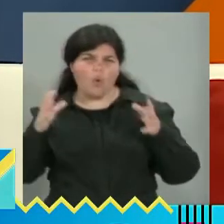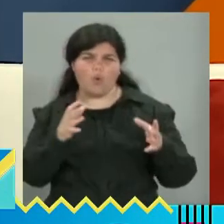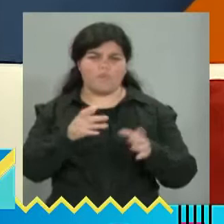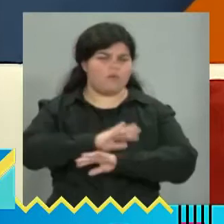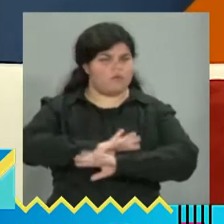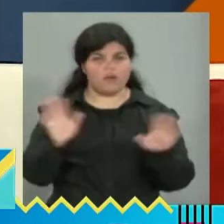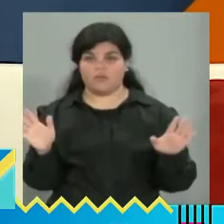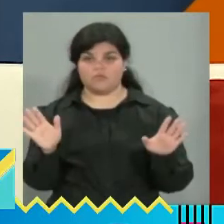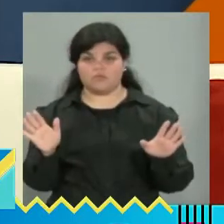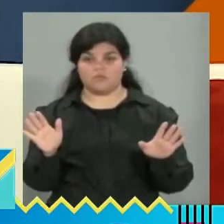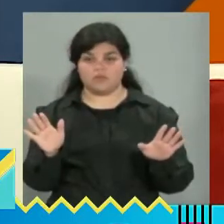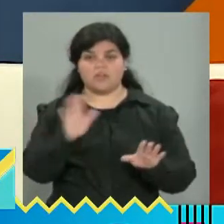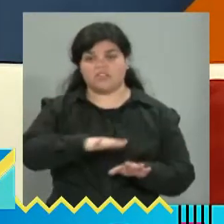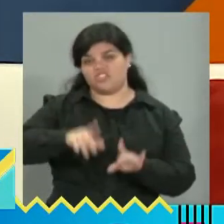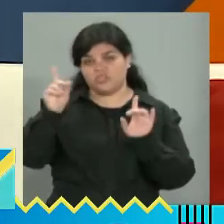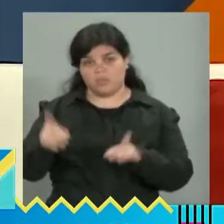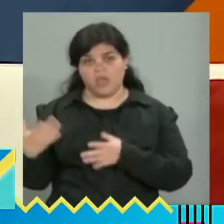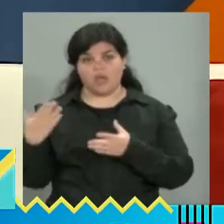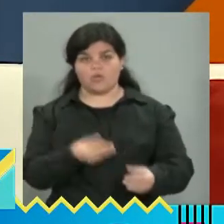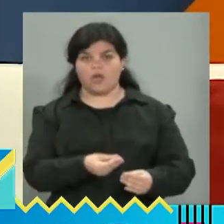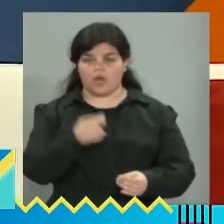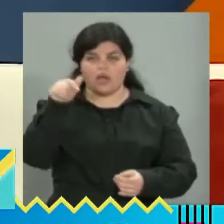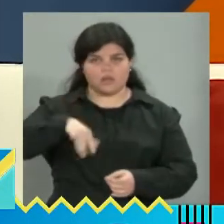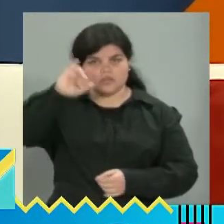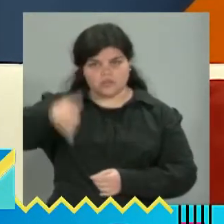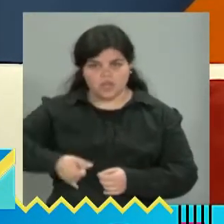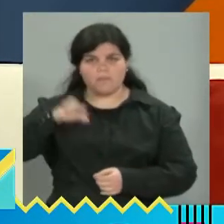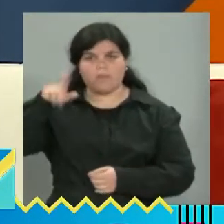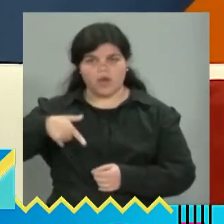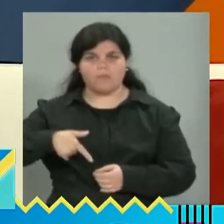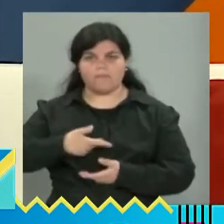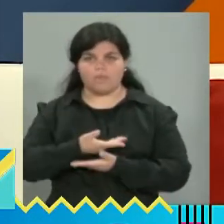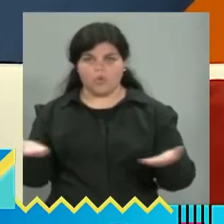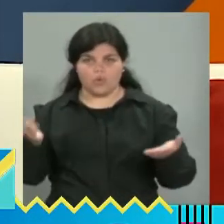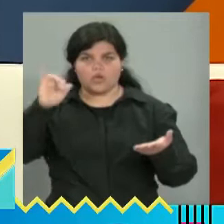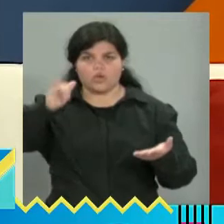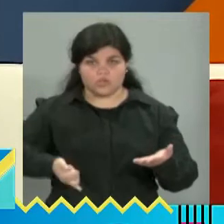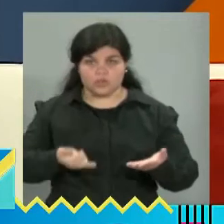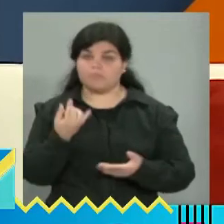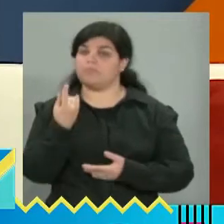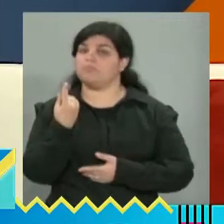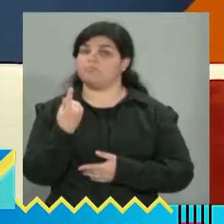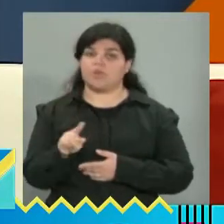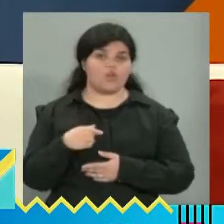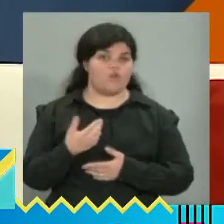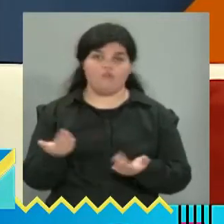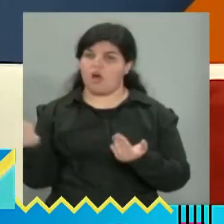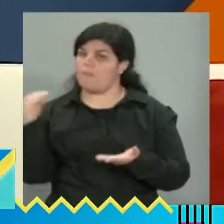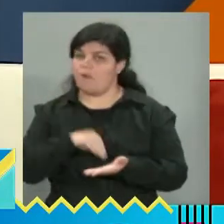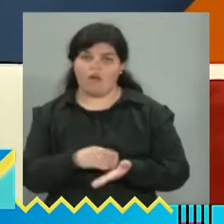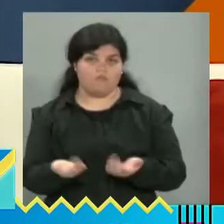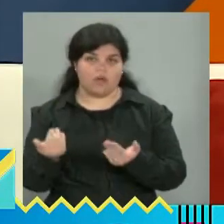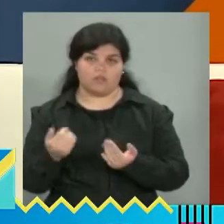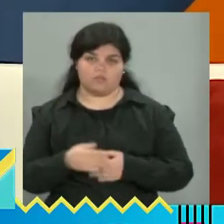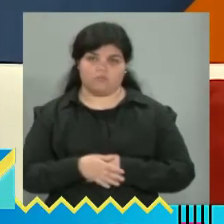creo que se acopló mucho, hubo mucha política pública. Creo que insuficiente, porque mientras